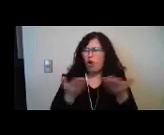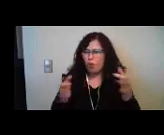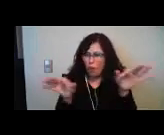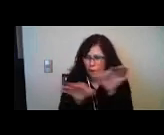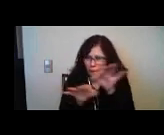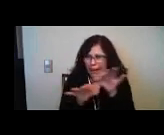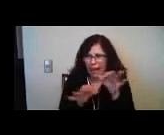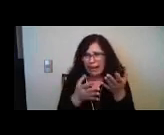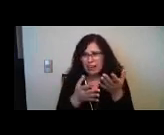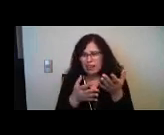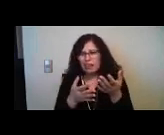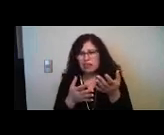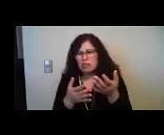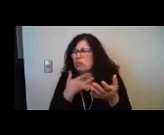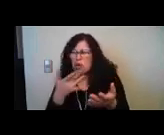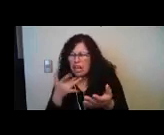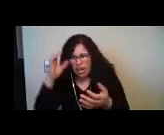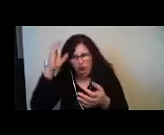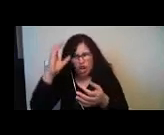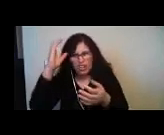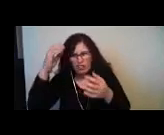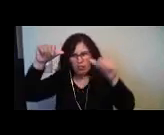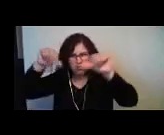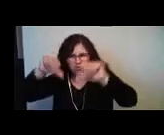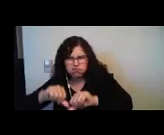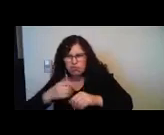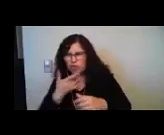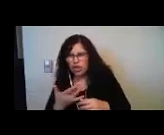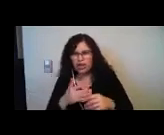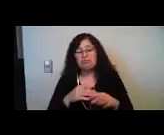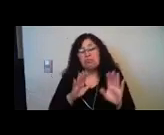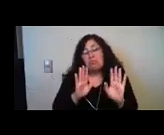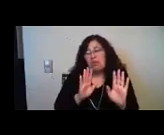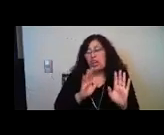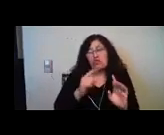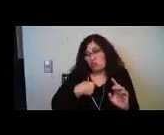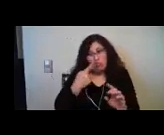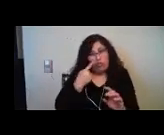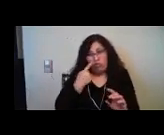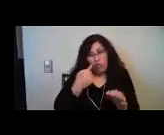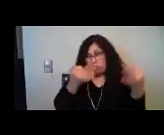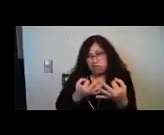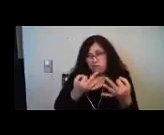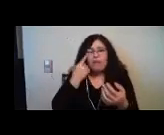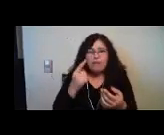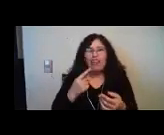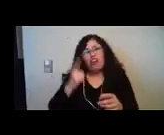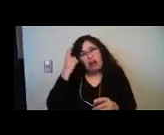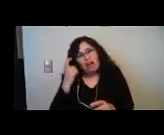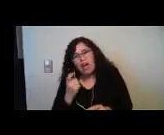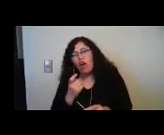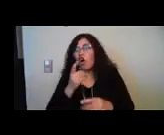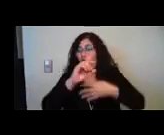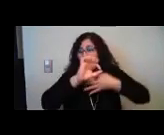cambios neuronales o neuroquímicos que se producen por el déficit de dopamina. En la imagen que ustedes pueden